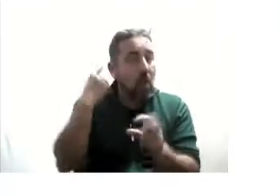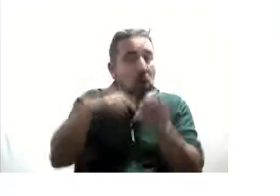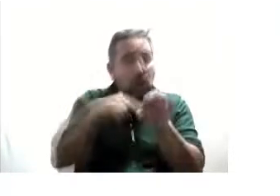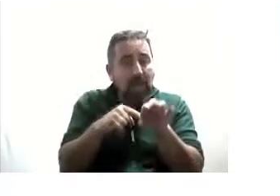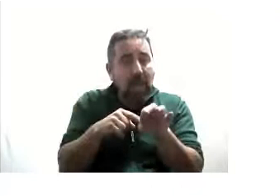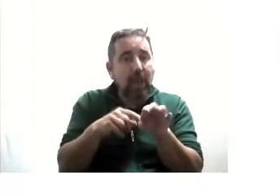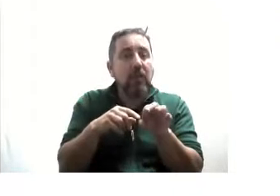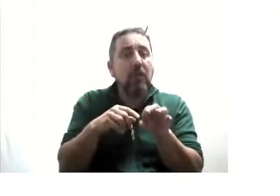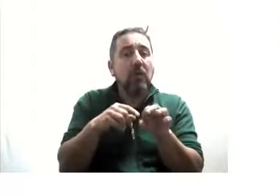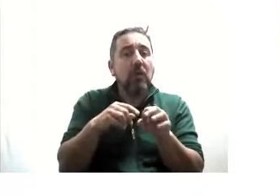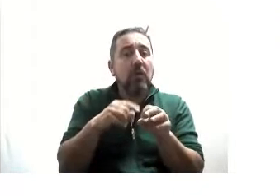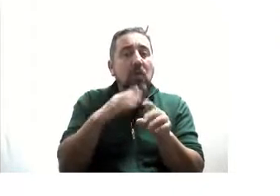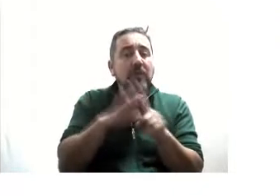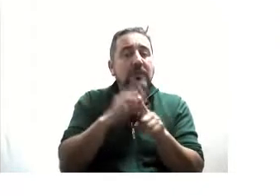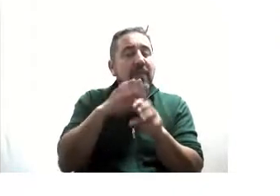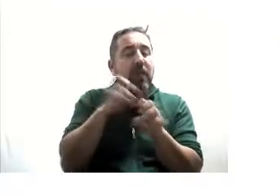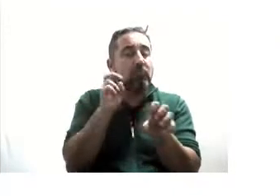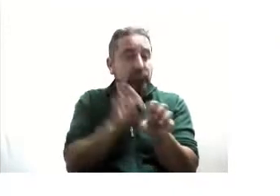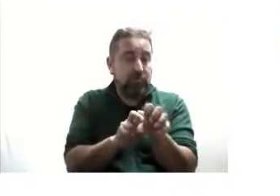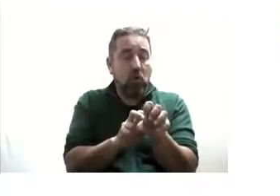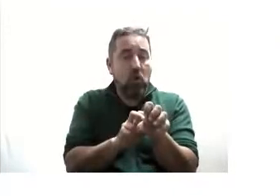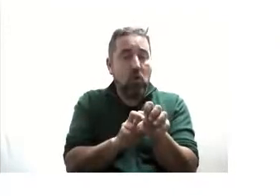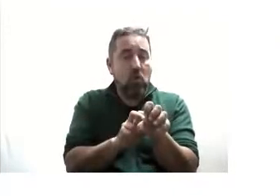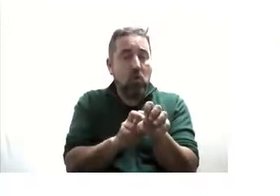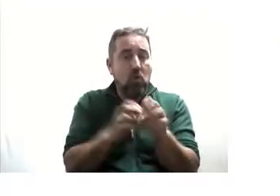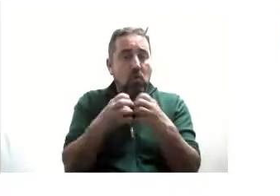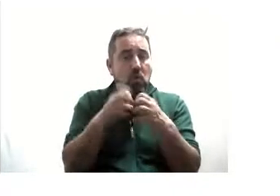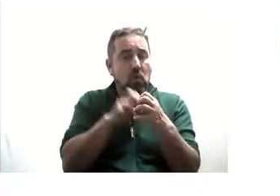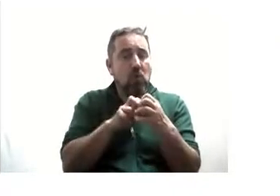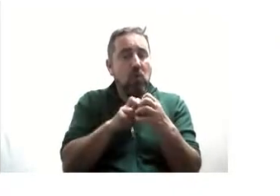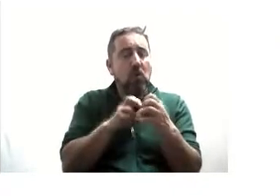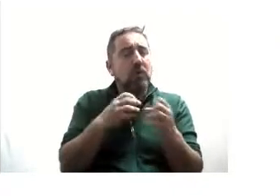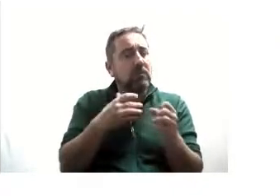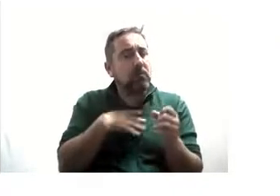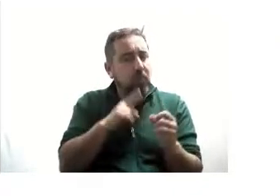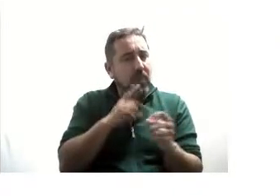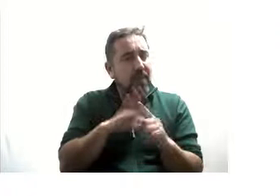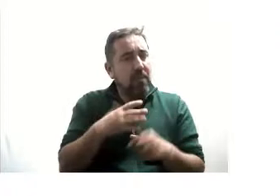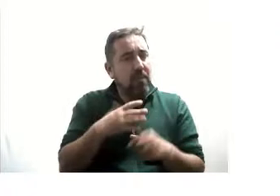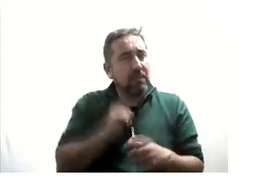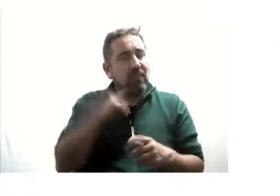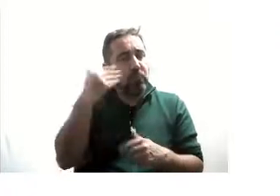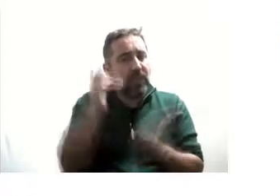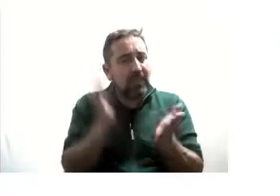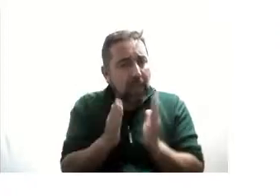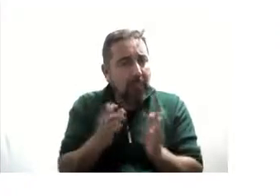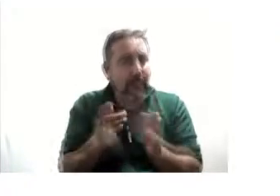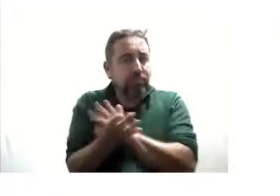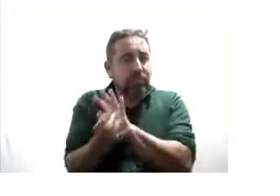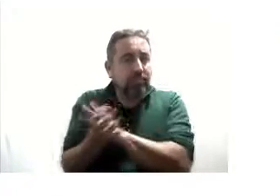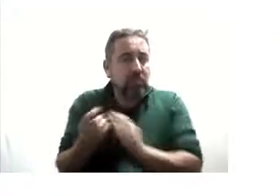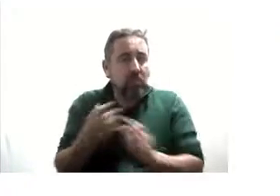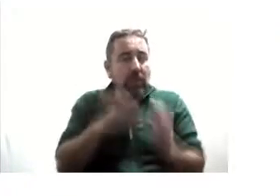sea de tronco, es decir, que se puedan beneficiar también de esas nuevas terapias ya con